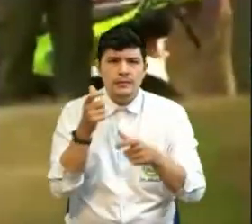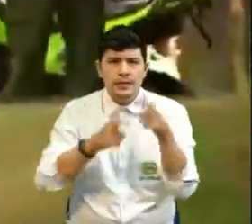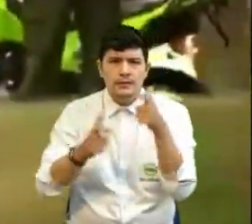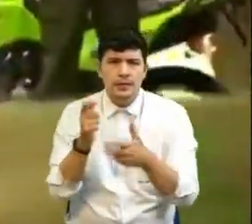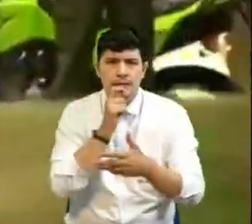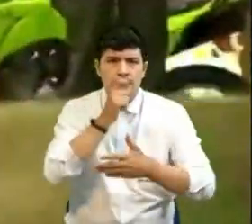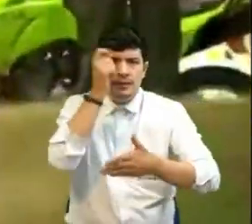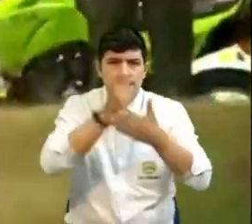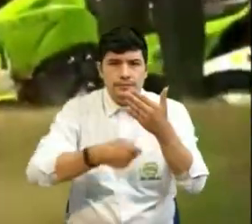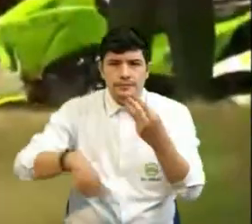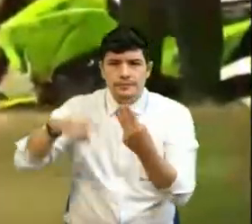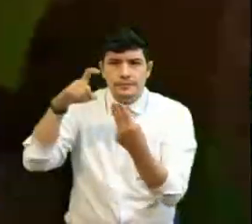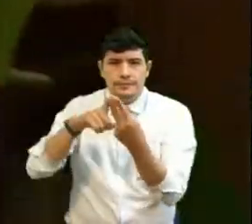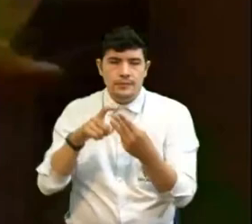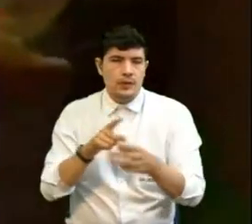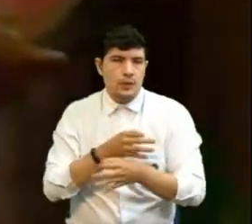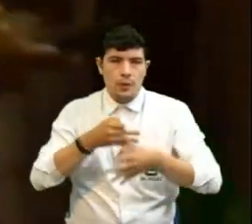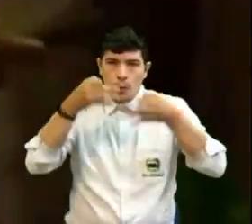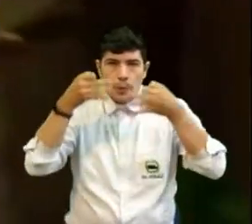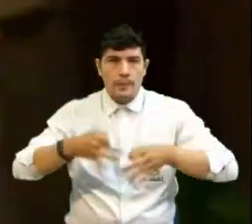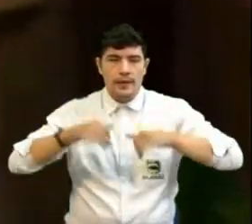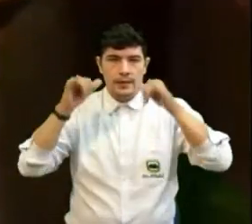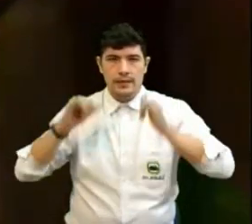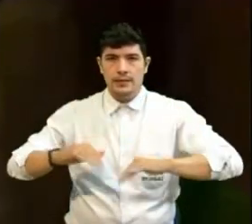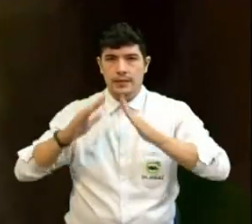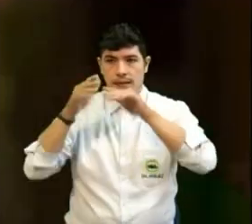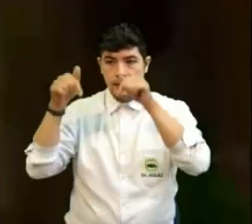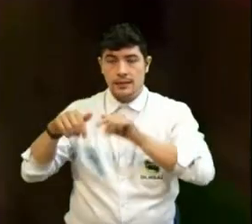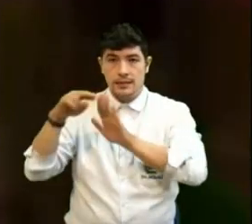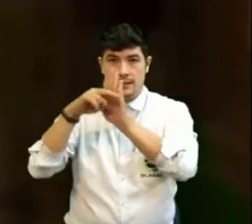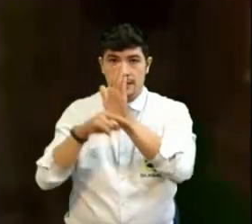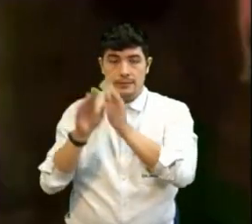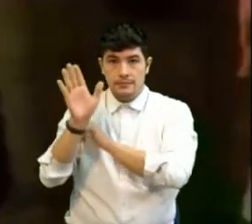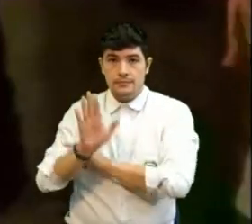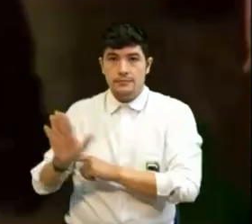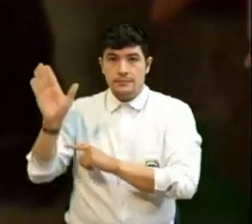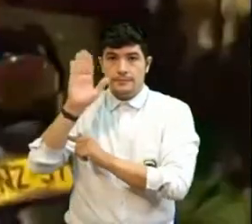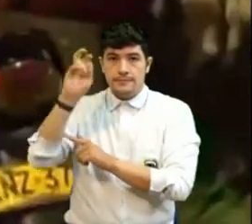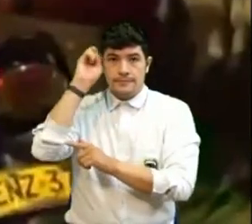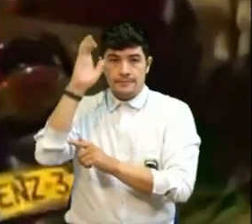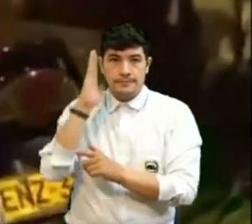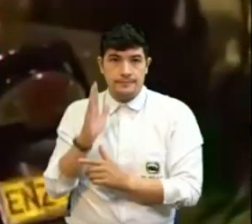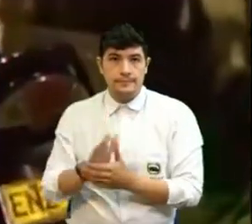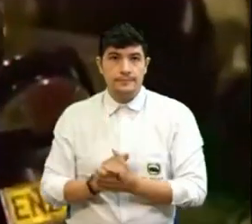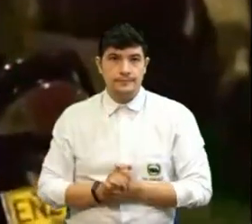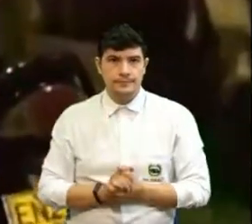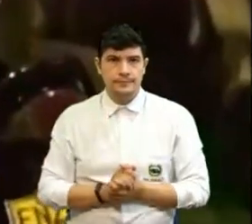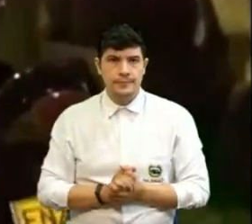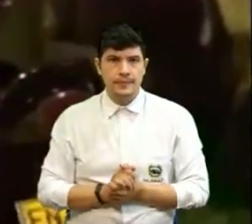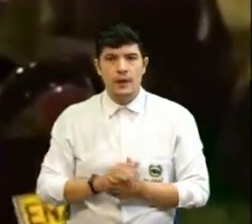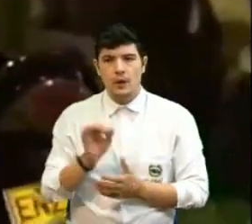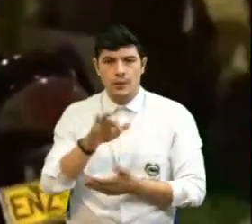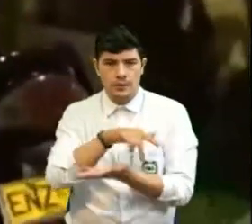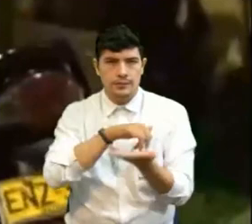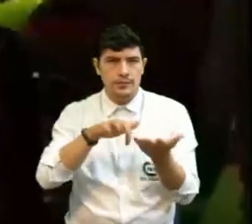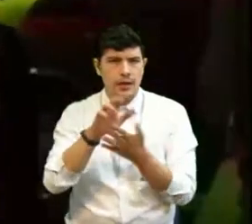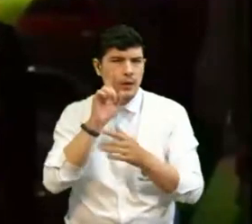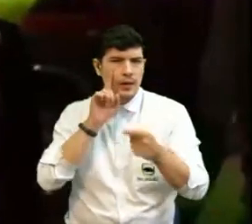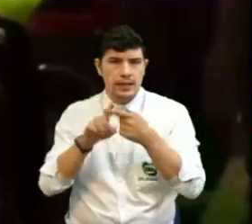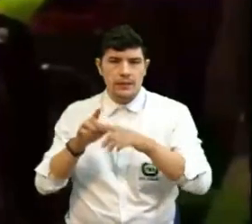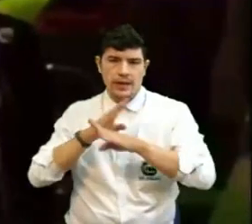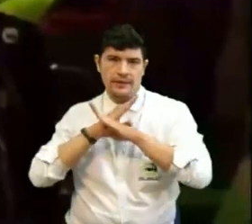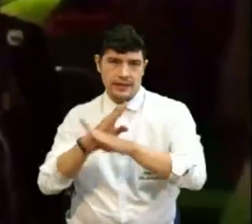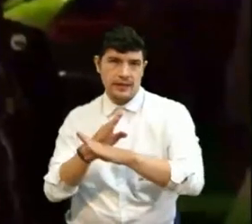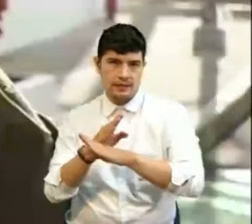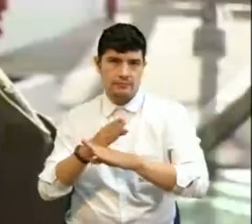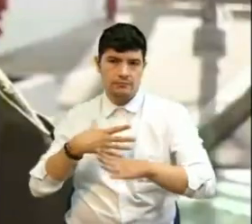las autoridades por violar el toque de queda que rige en el departamento y que busca mitigar la curva de contagios de coronavirus. La Policía Nacional